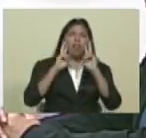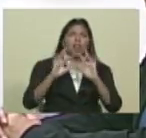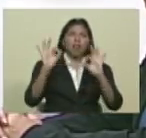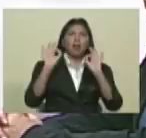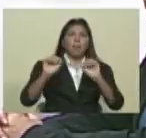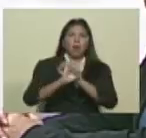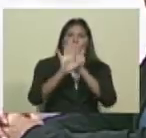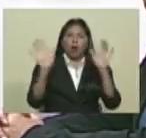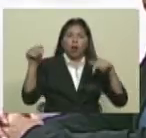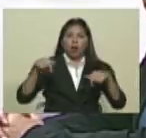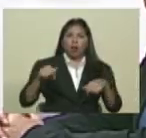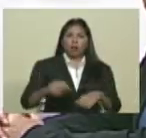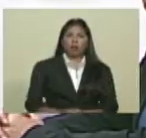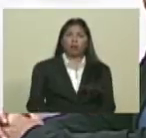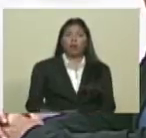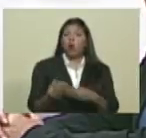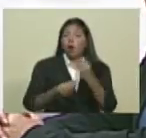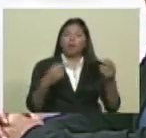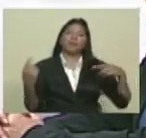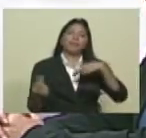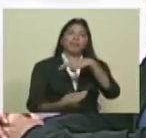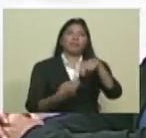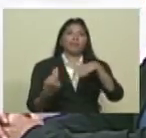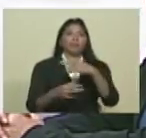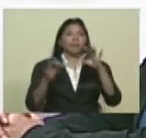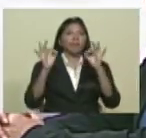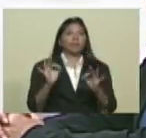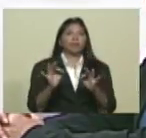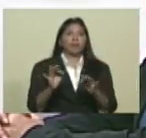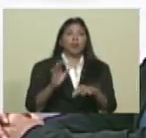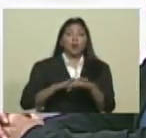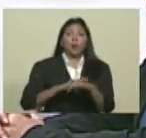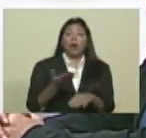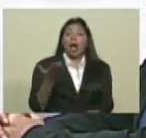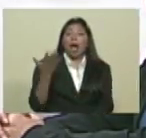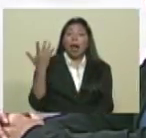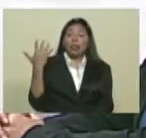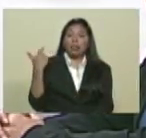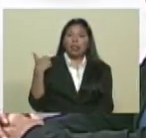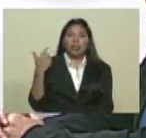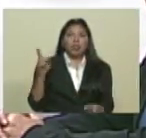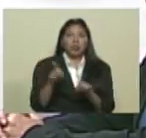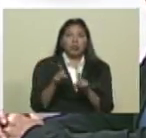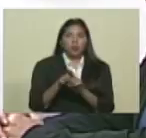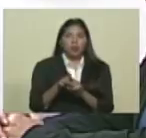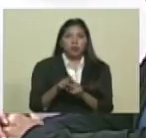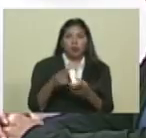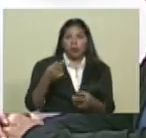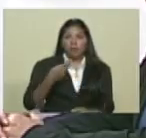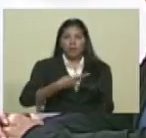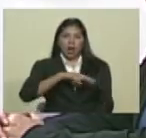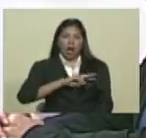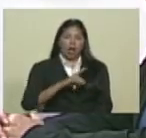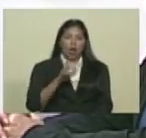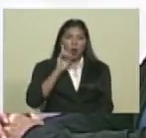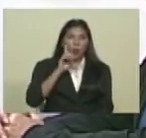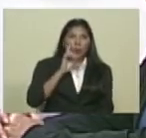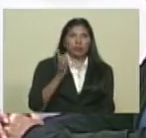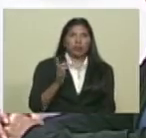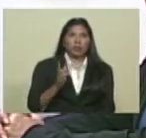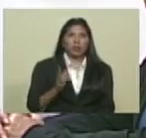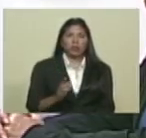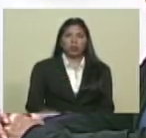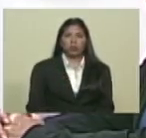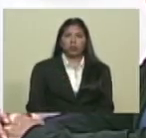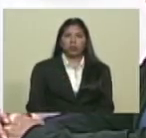hemos construido en revolución. Porque nosotros venimos de una época oscura de los sistemas electorales fraudulentos. Que espero no vuelva más nunca